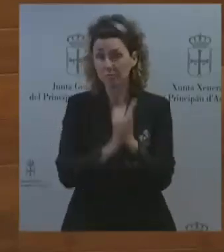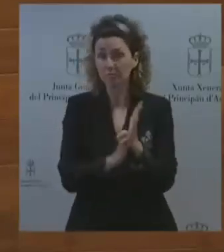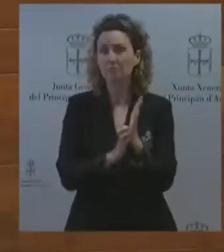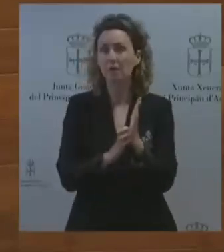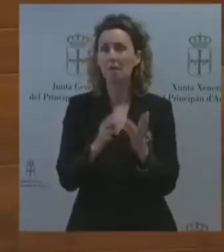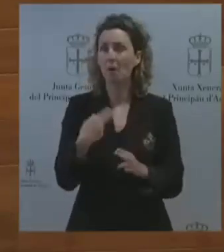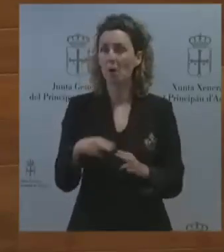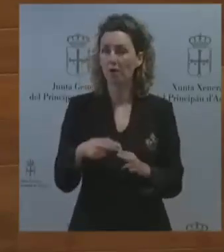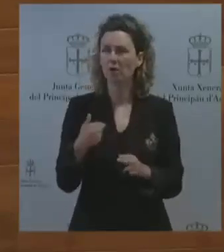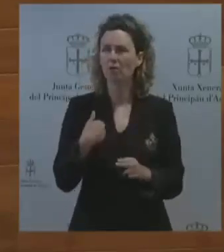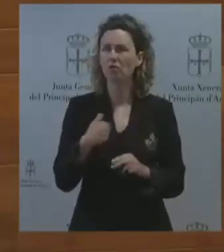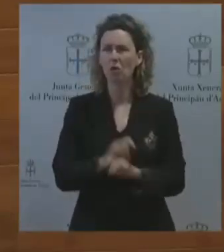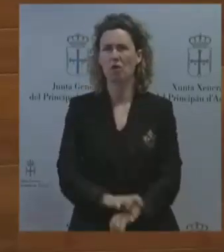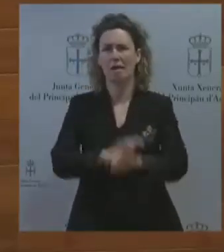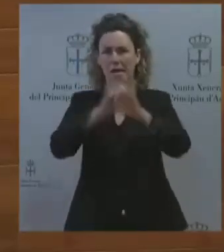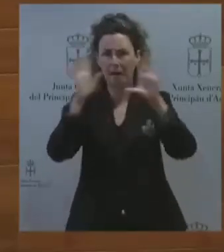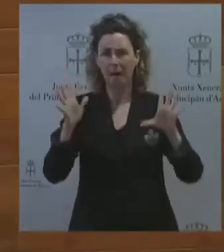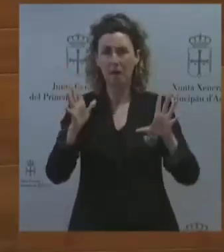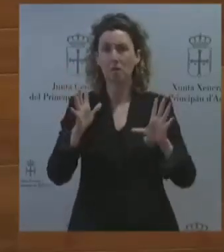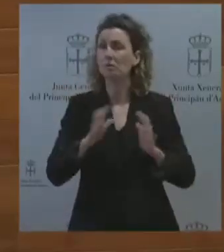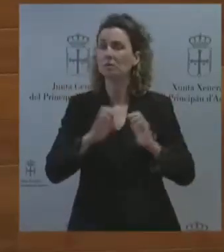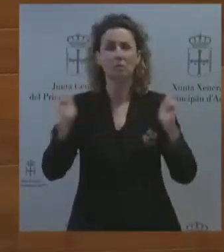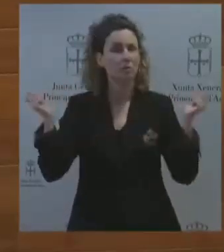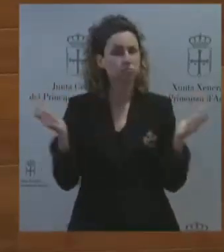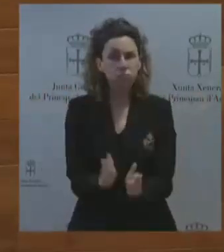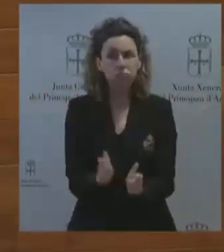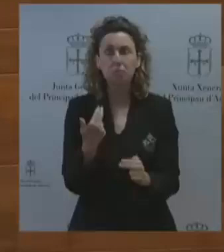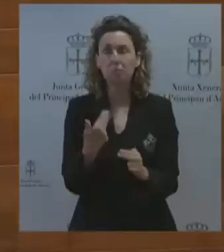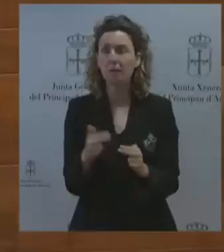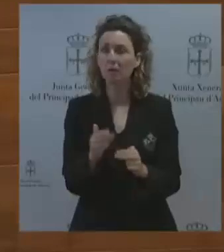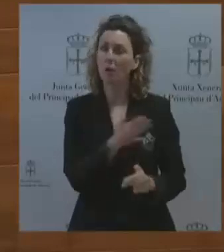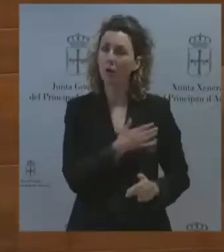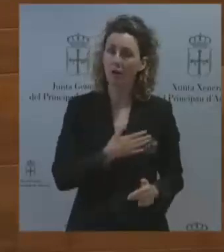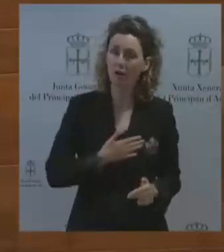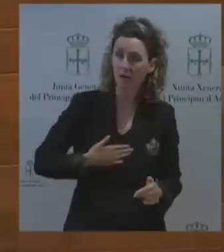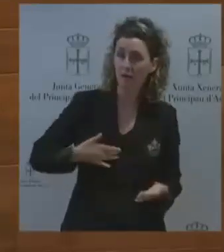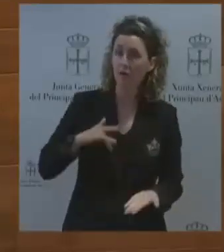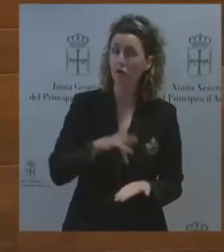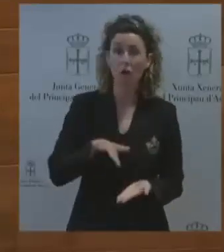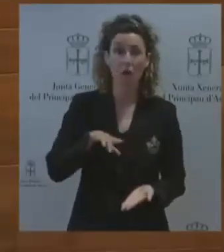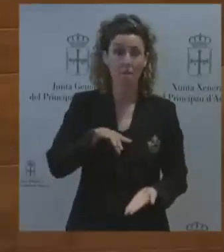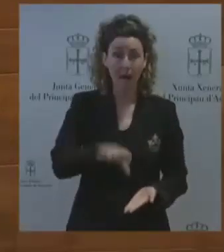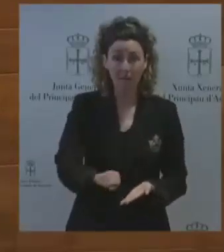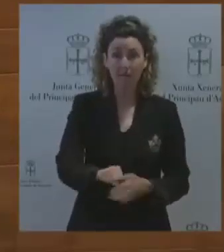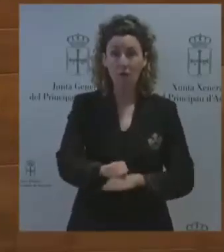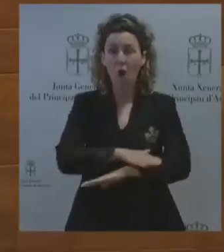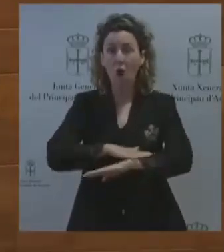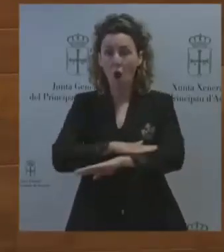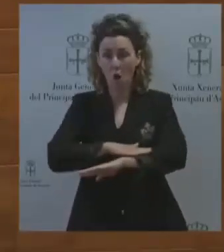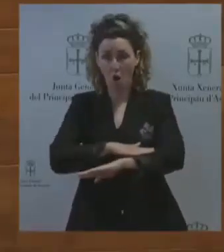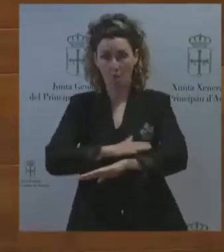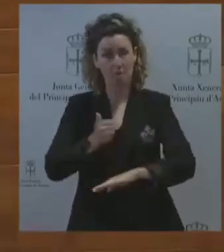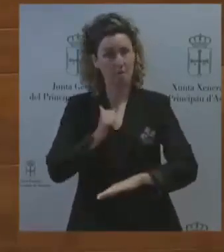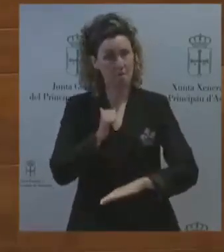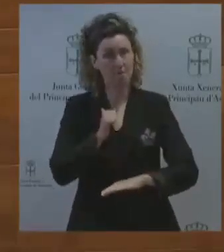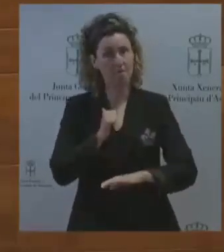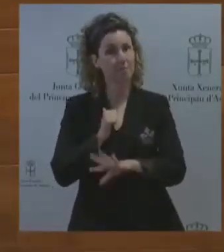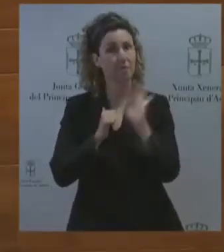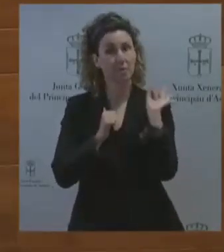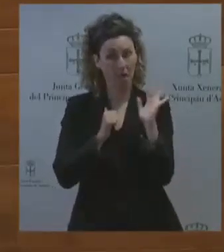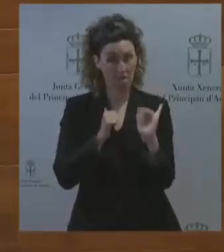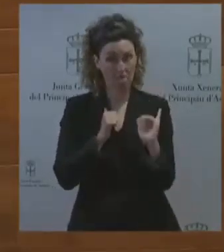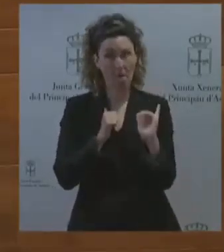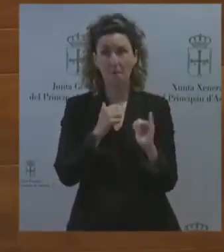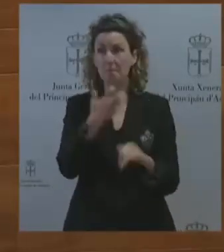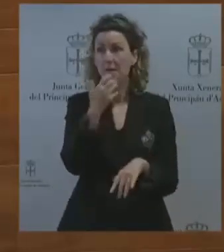reducir el gasto político. Y fíjese, allí donde hemos entrado en el gobierno y donde hemos tenido poder de decisión, mismamente esta semana en el Ayuntamiento de